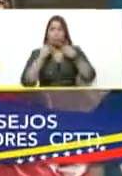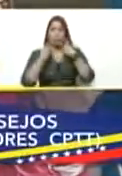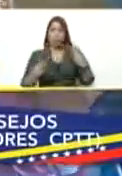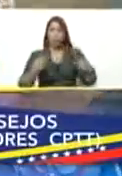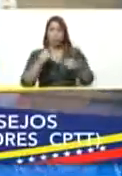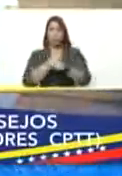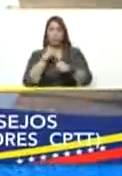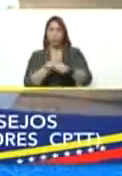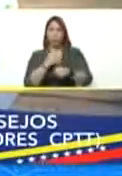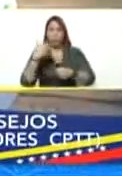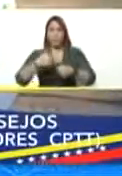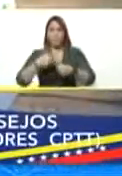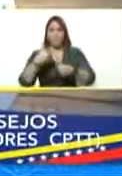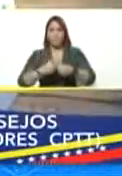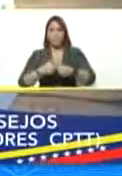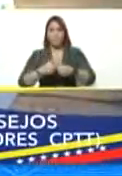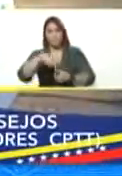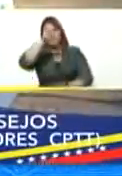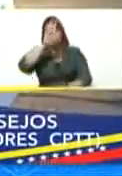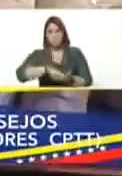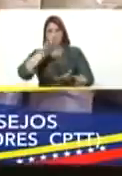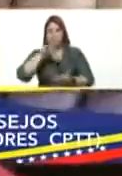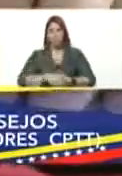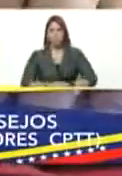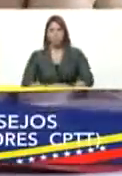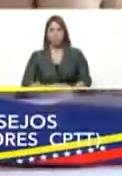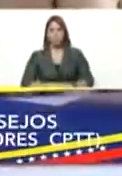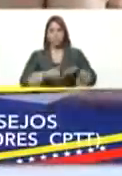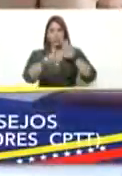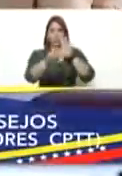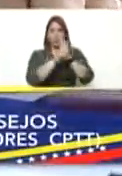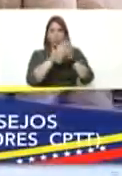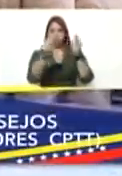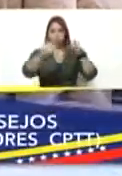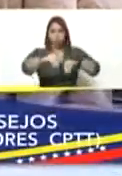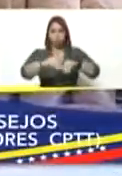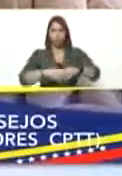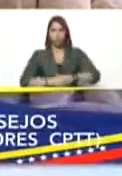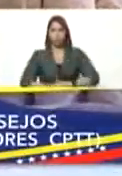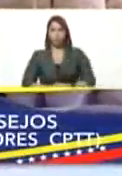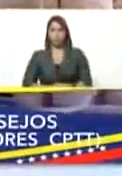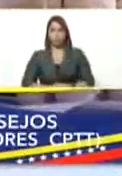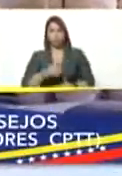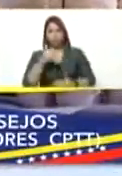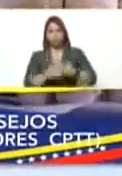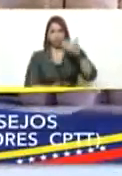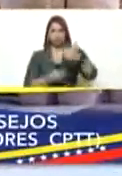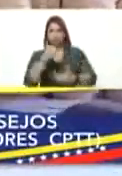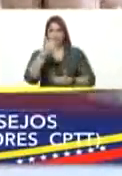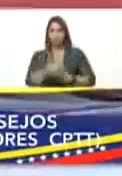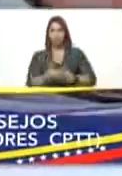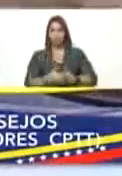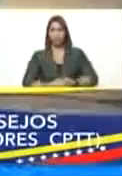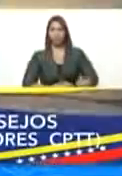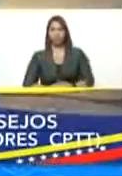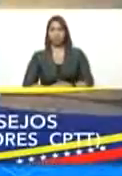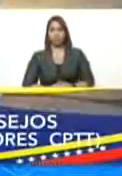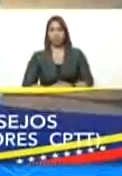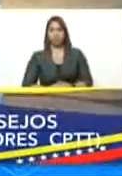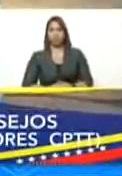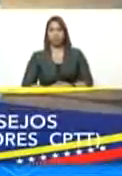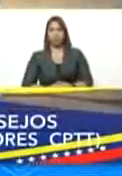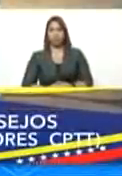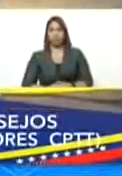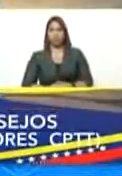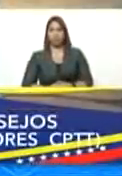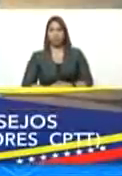trabajadores de PEQIVEM, aprobada la convención colectiva. Avanzar, avanzar en las convenciones